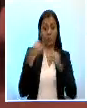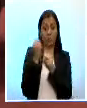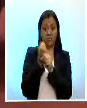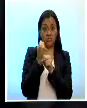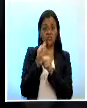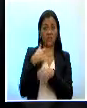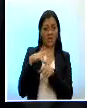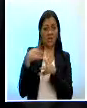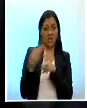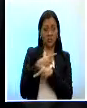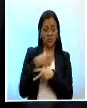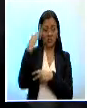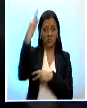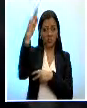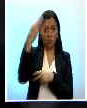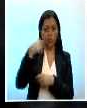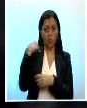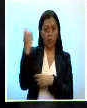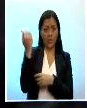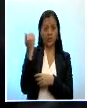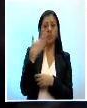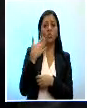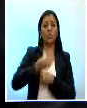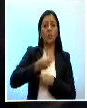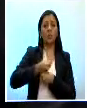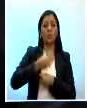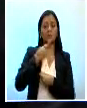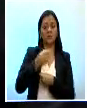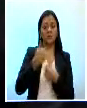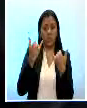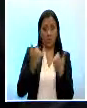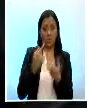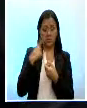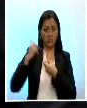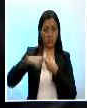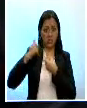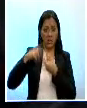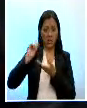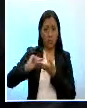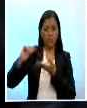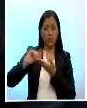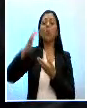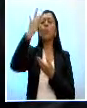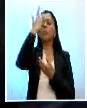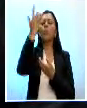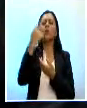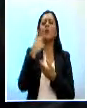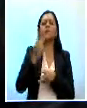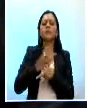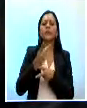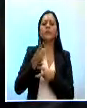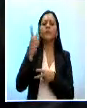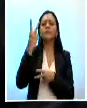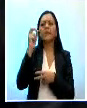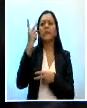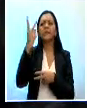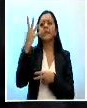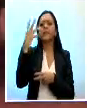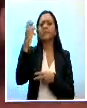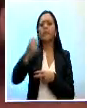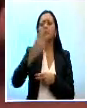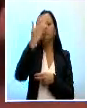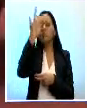el futuro de la jubilación de los trabajadores que hoy son cotizantes activos y que en el futuro, después de 20, 25, 30 años,